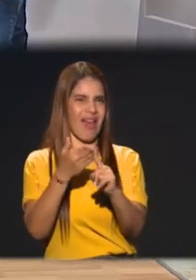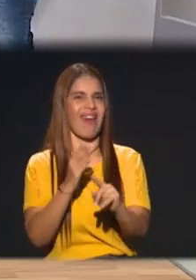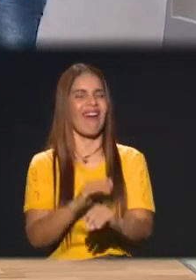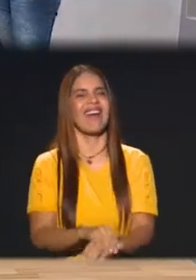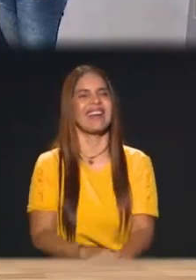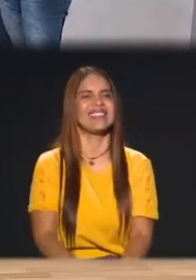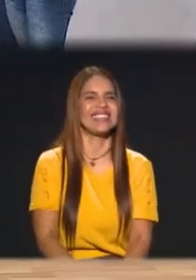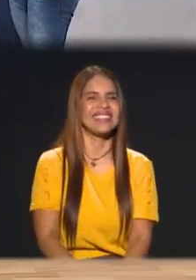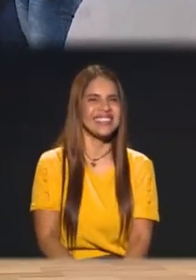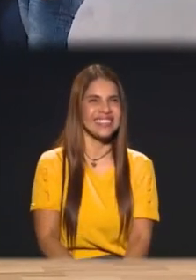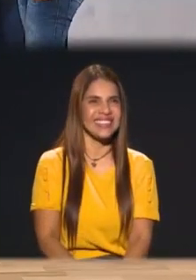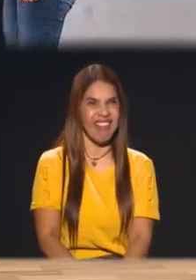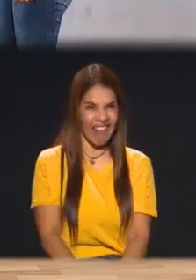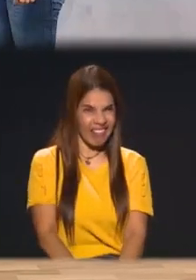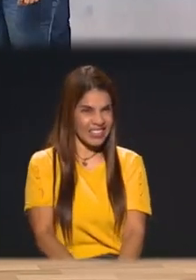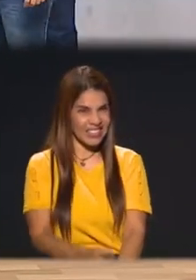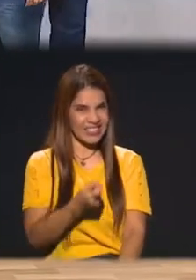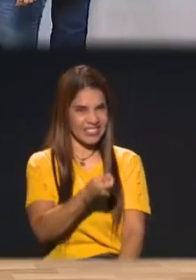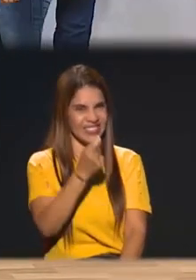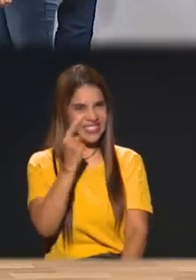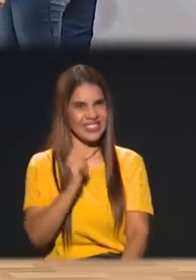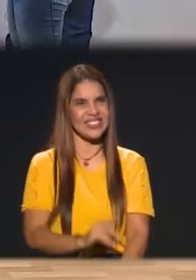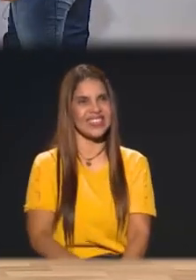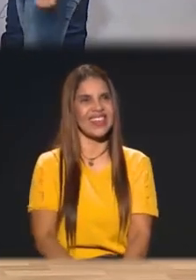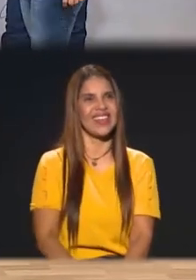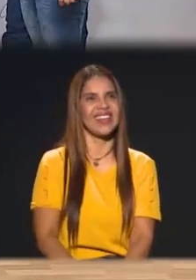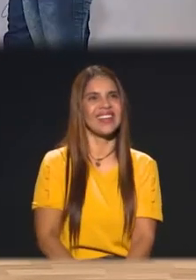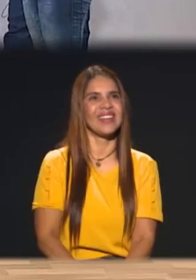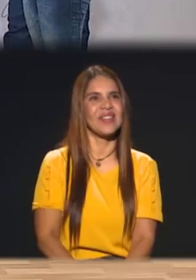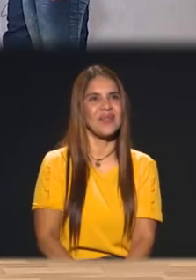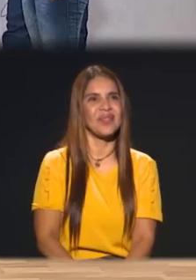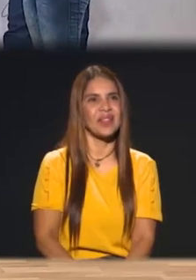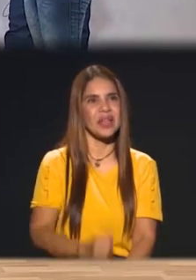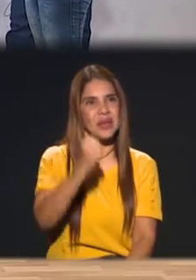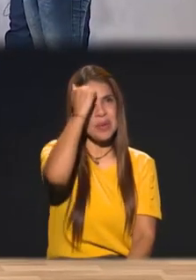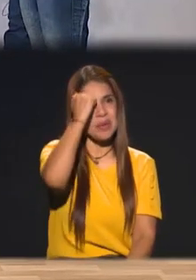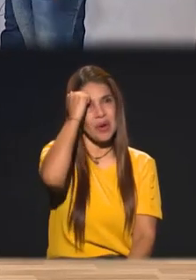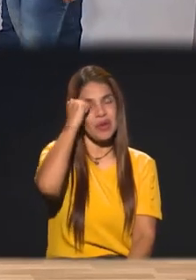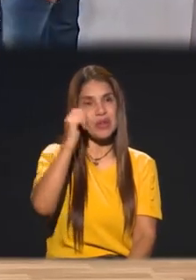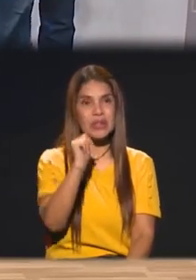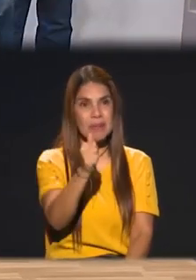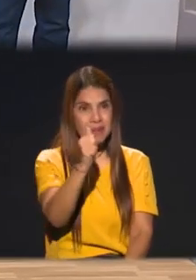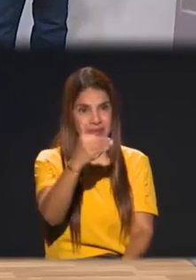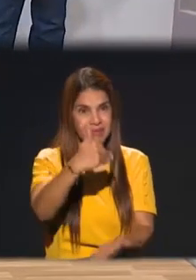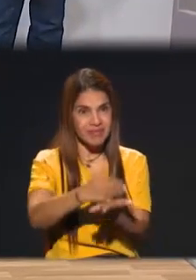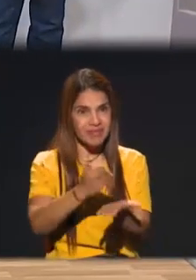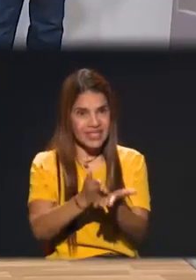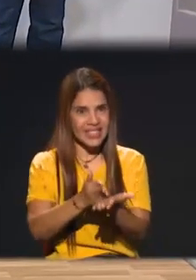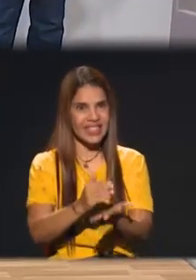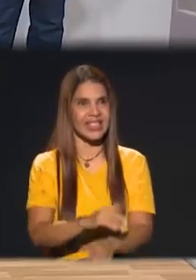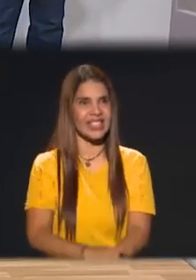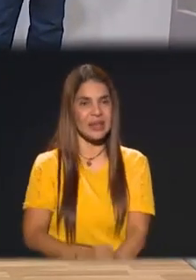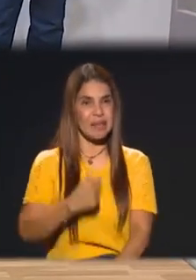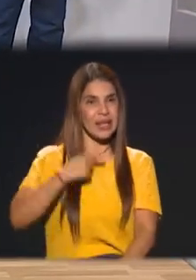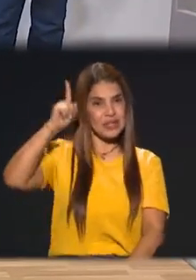poemas tuyos. Ah, pero tan chismática. Hagámosle el circulito en la mitad. No, profe Cris, ¿usted la quiere partir? Sí, claro, muchas gracias, me